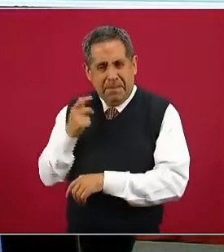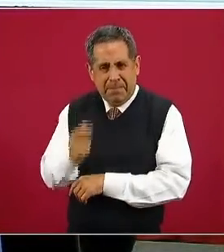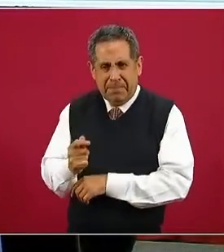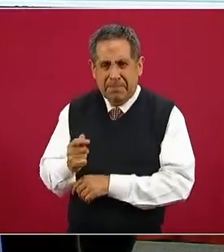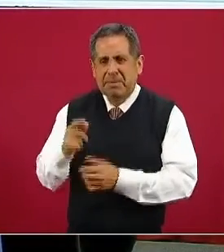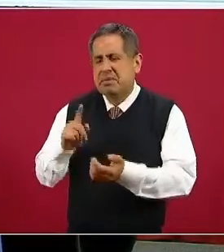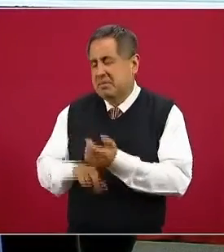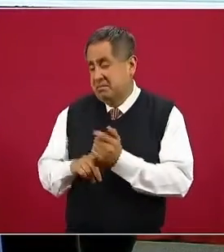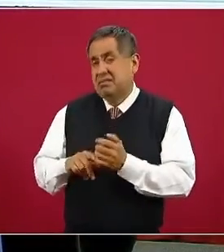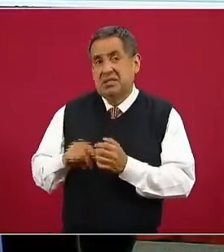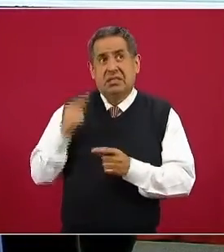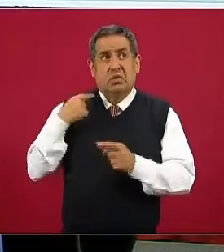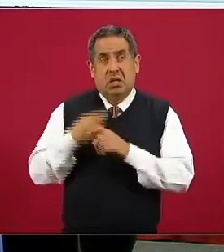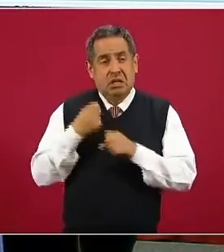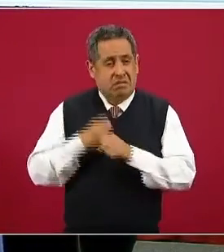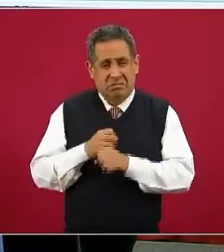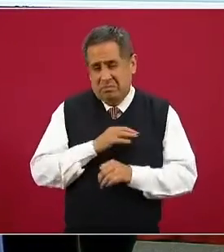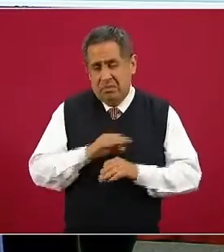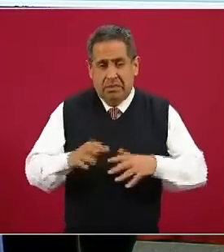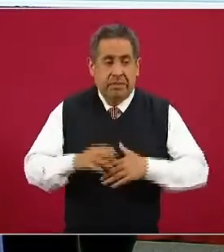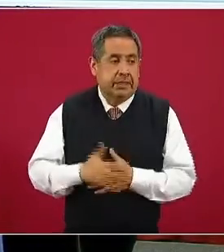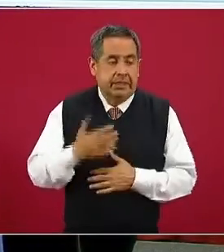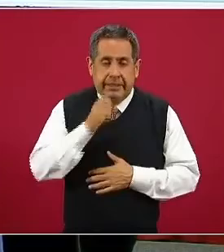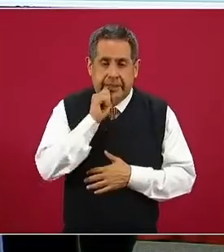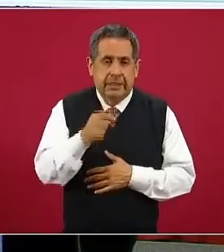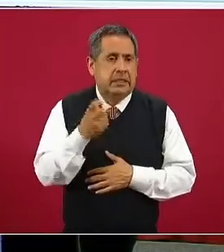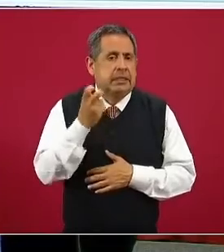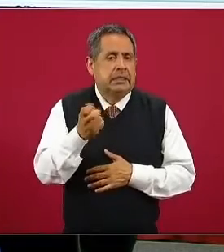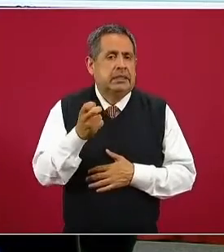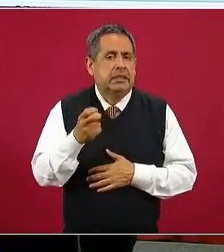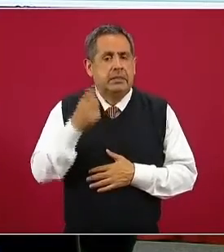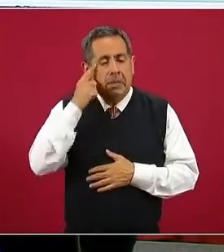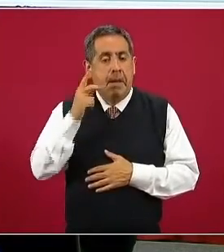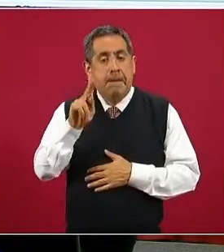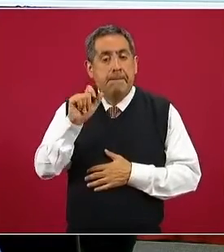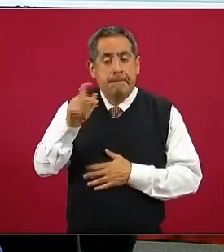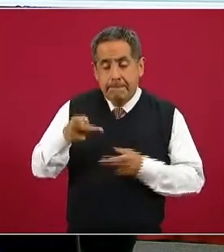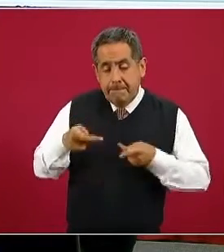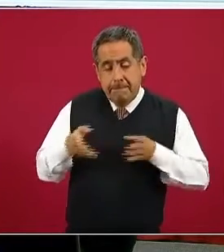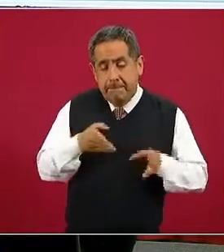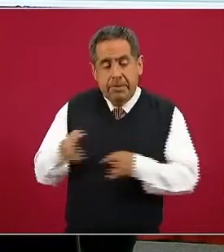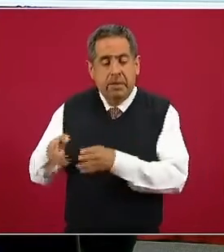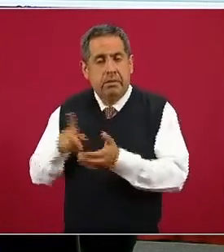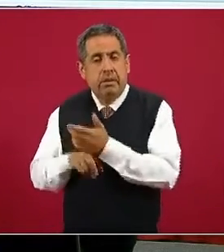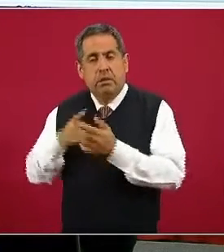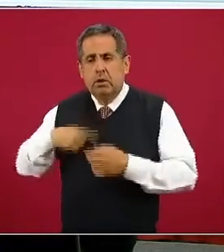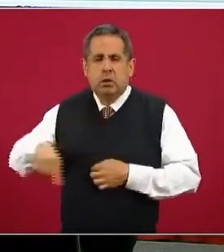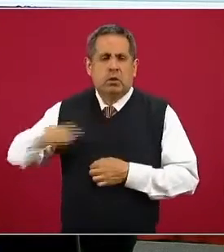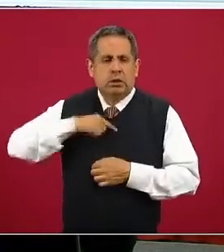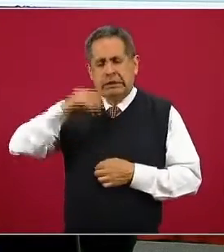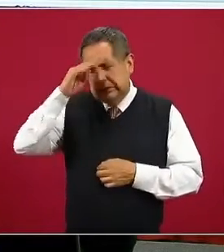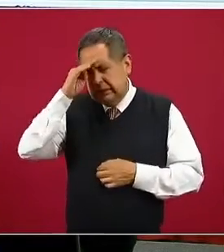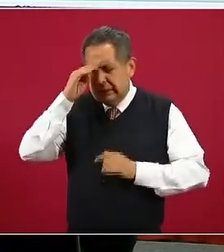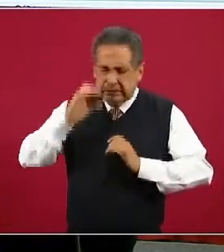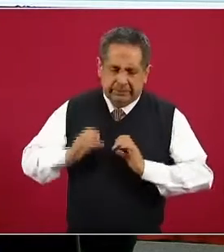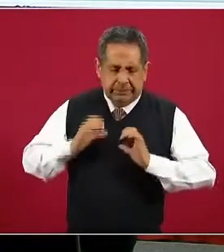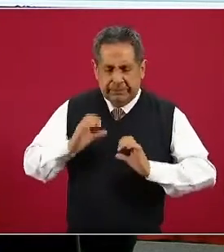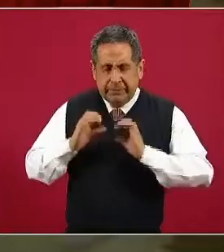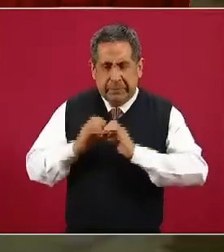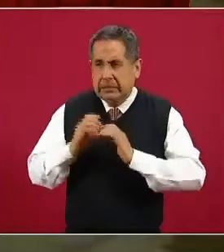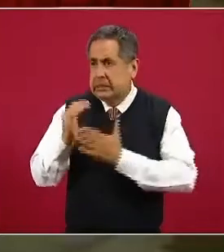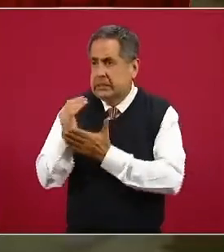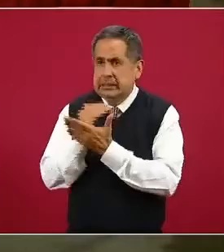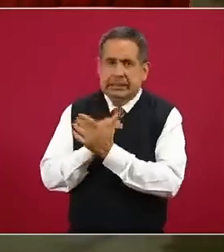últimos años, y principalmente pues es la estrategia por la que hemos podido controlar